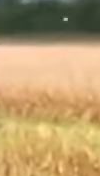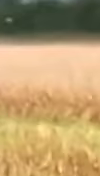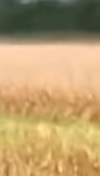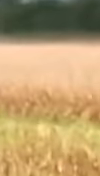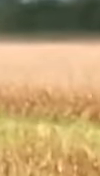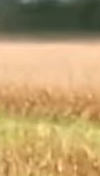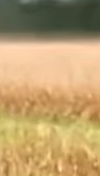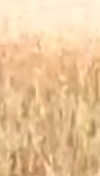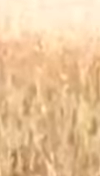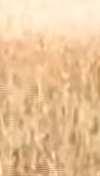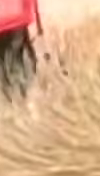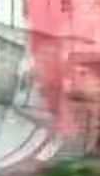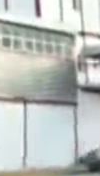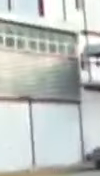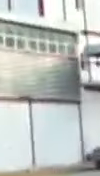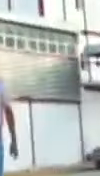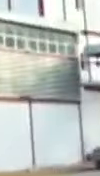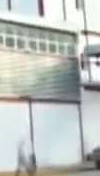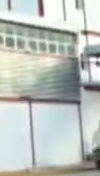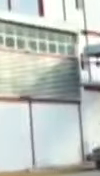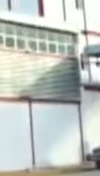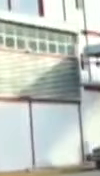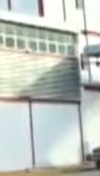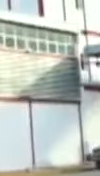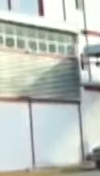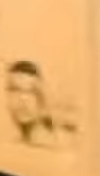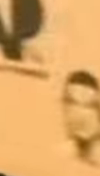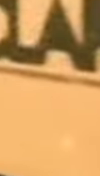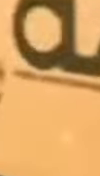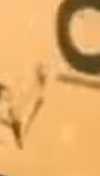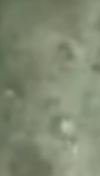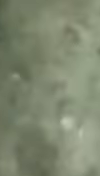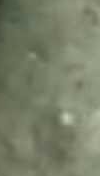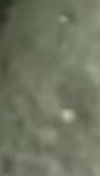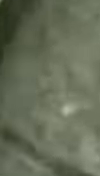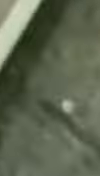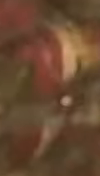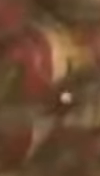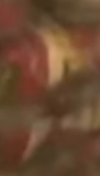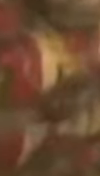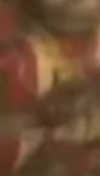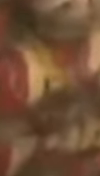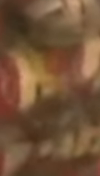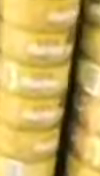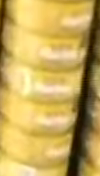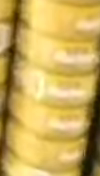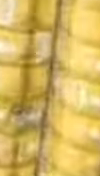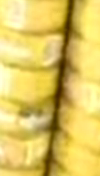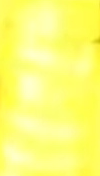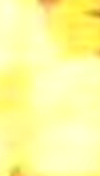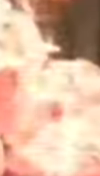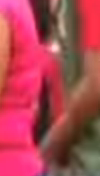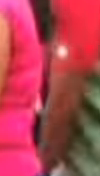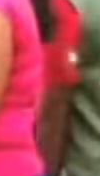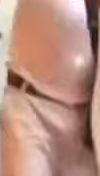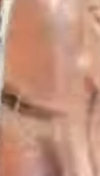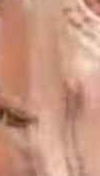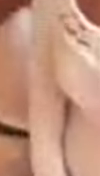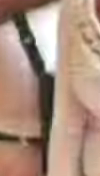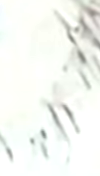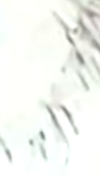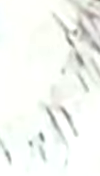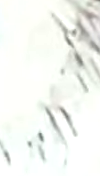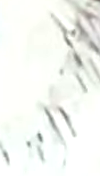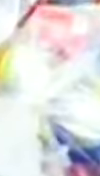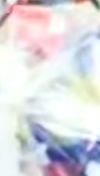alimentos en la tierra, en el campo, a nivel de la agroindustria y todo ese sistema que los CLAP ha construido para garantizar